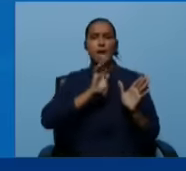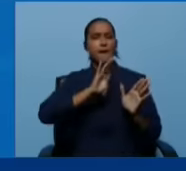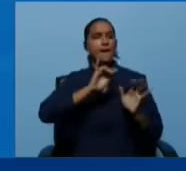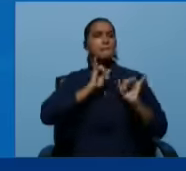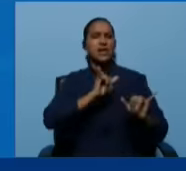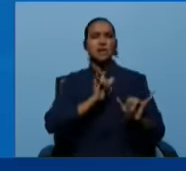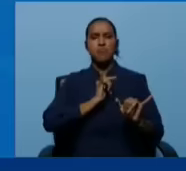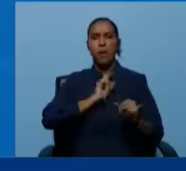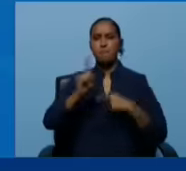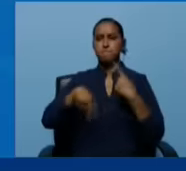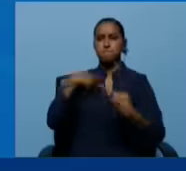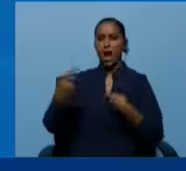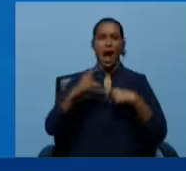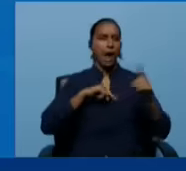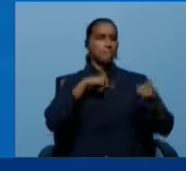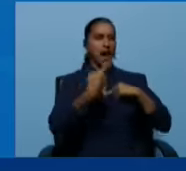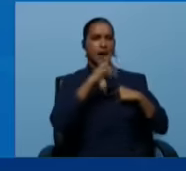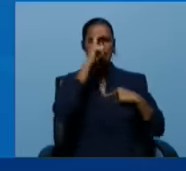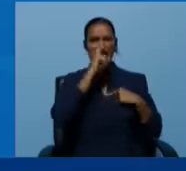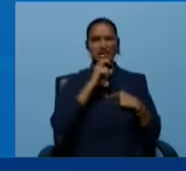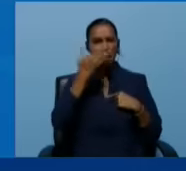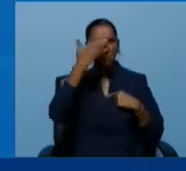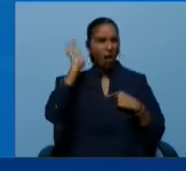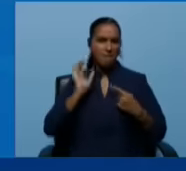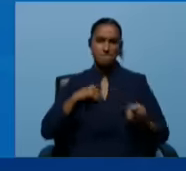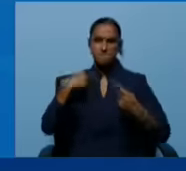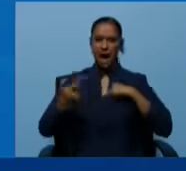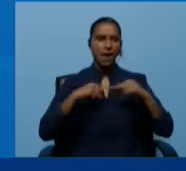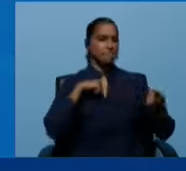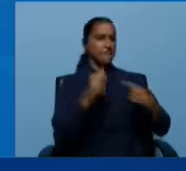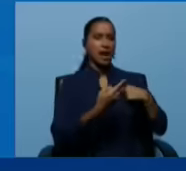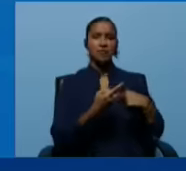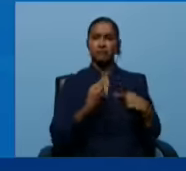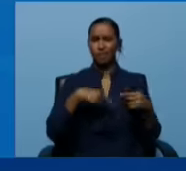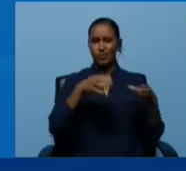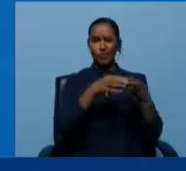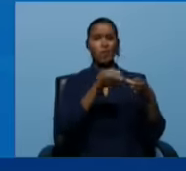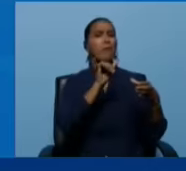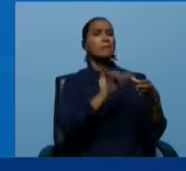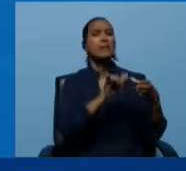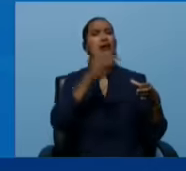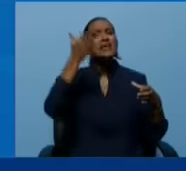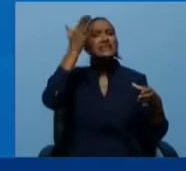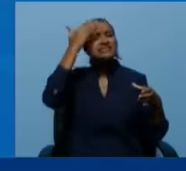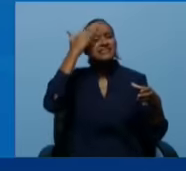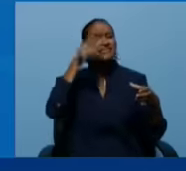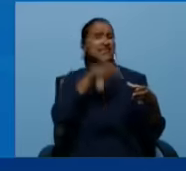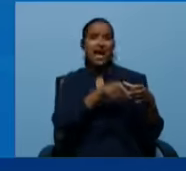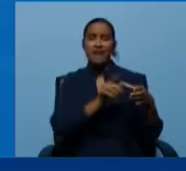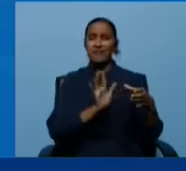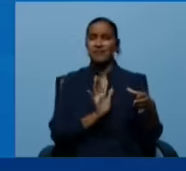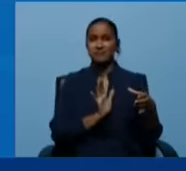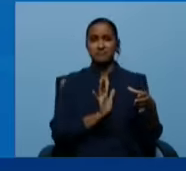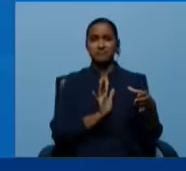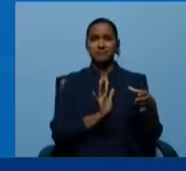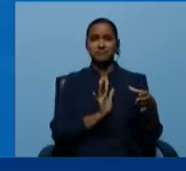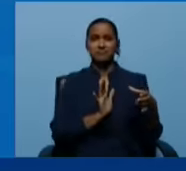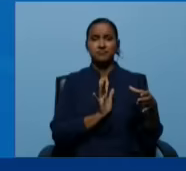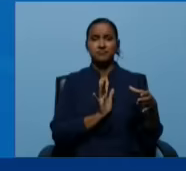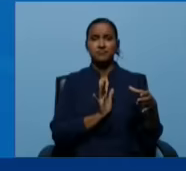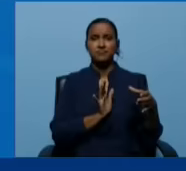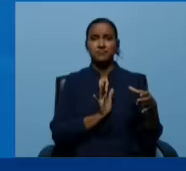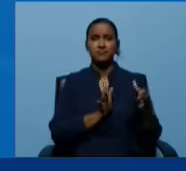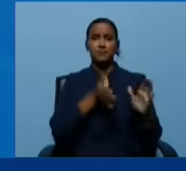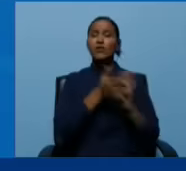El que da la espalda, le clavan el cuchillo. Son el club de los cuchillos escondidos, de los